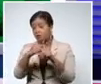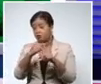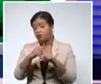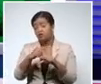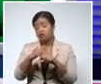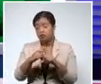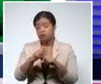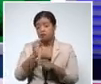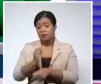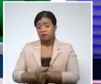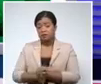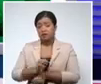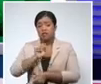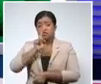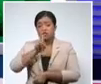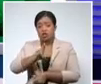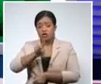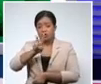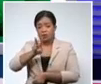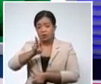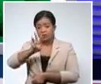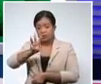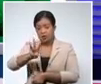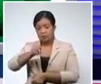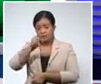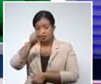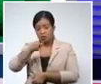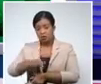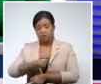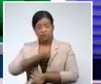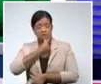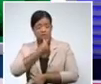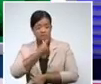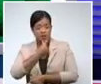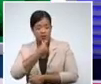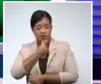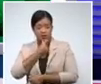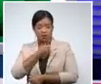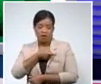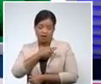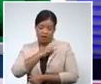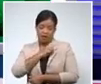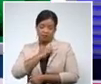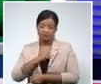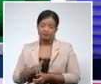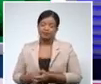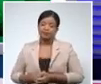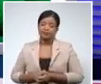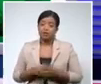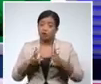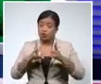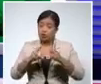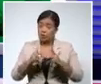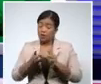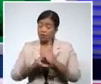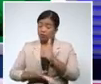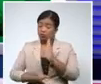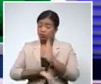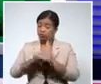diagnostican 123 personas en este grupo de edad en el día de ayer, un número muy